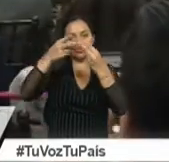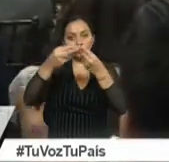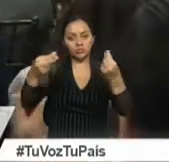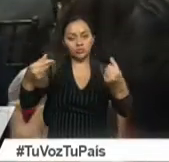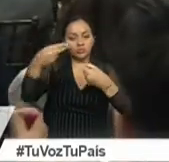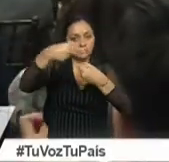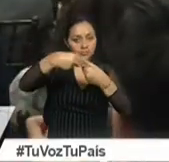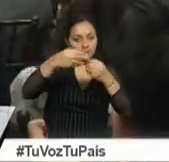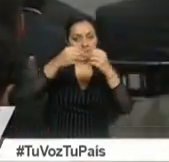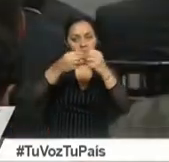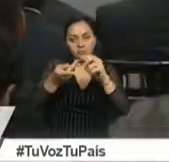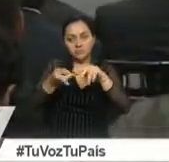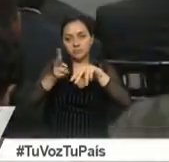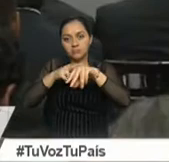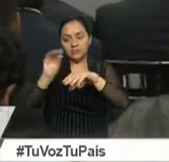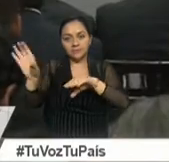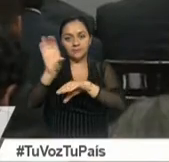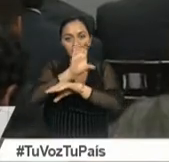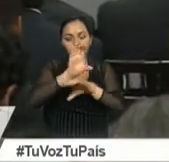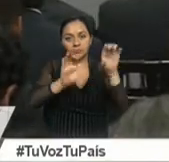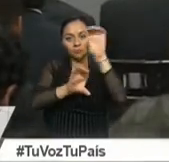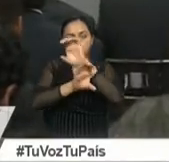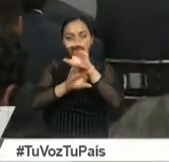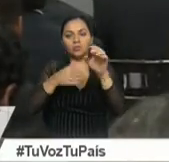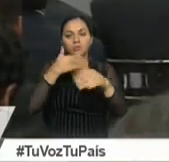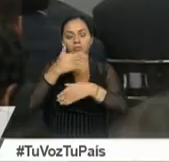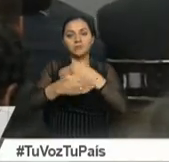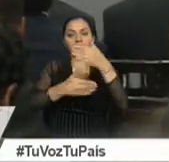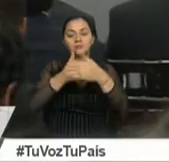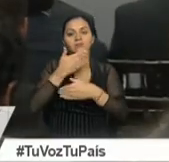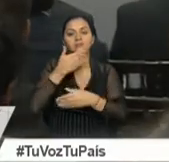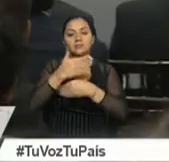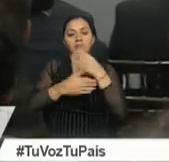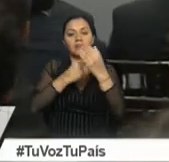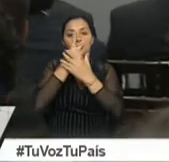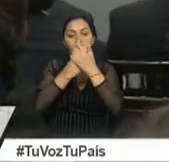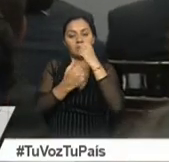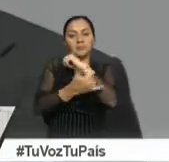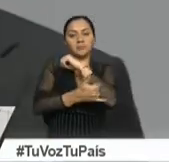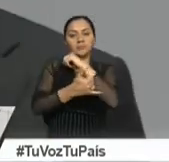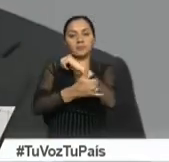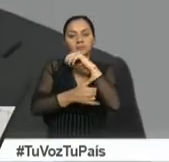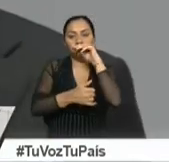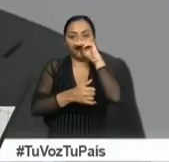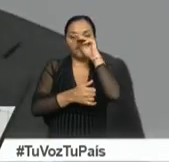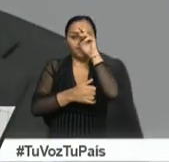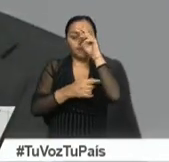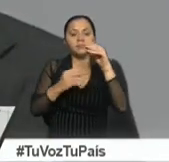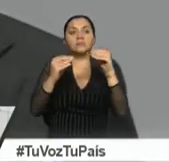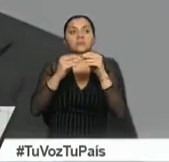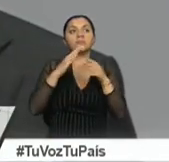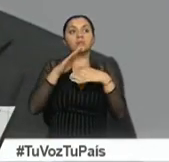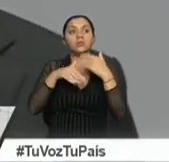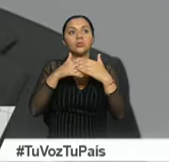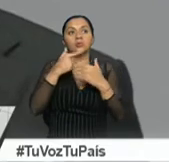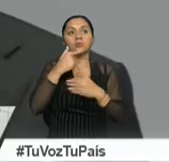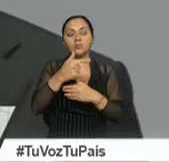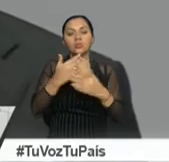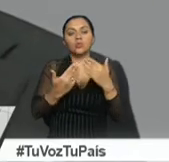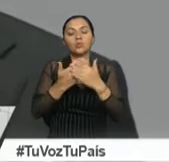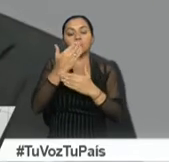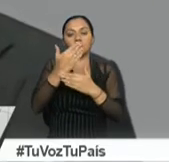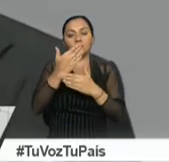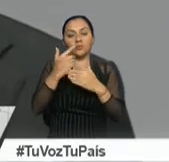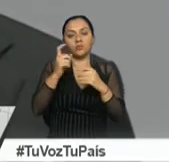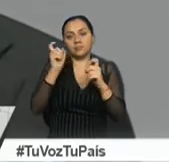infraestructura y aumentar la inversión. Así lo anunciaron los secretarios de Energía de ambos países. Hemos acordado llevar a un nuevo